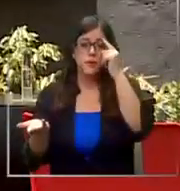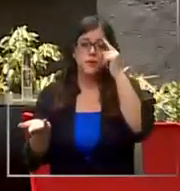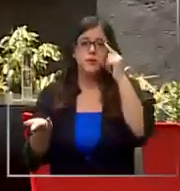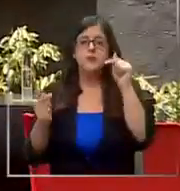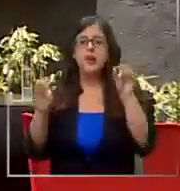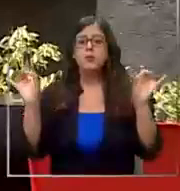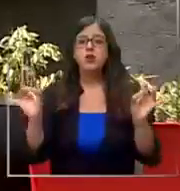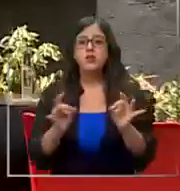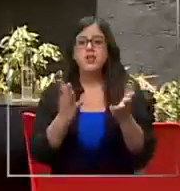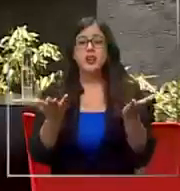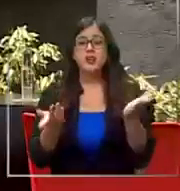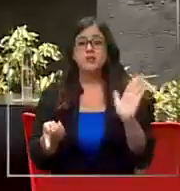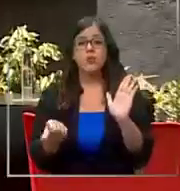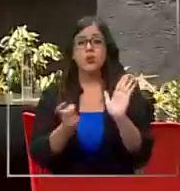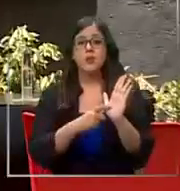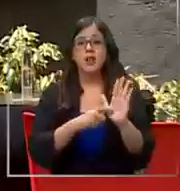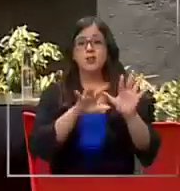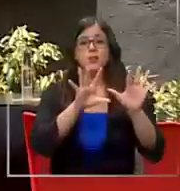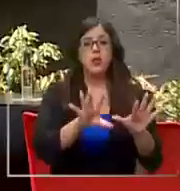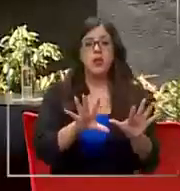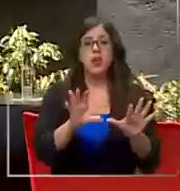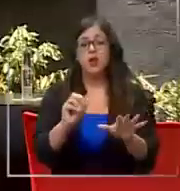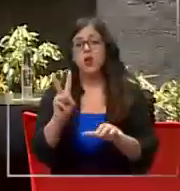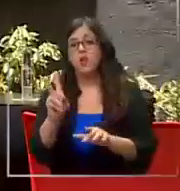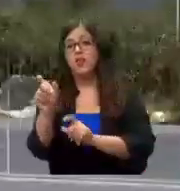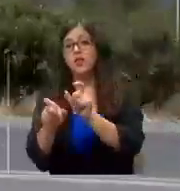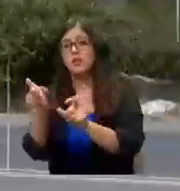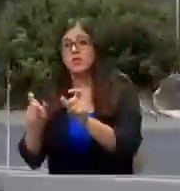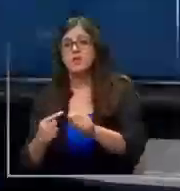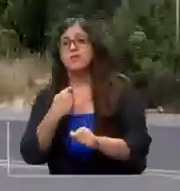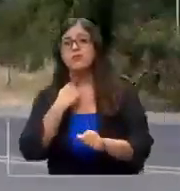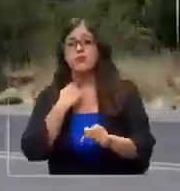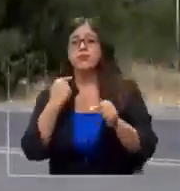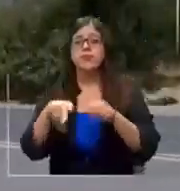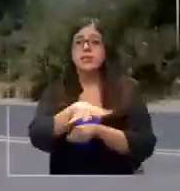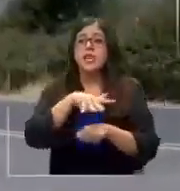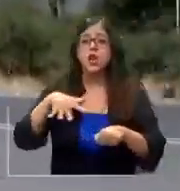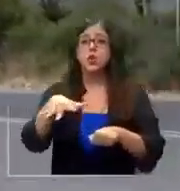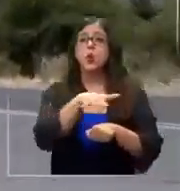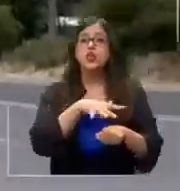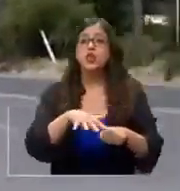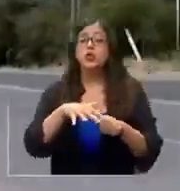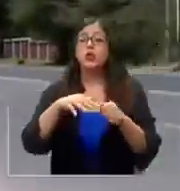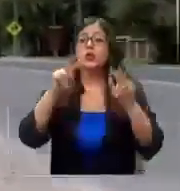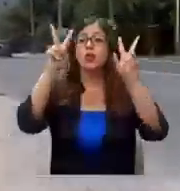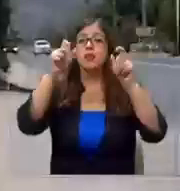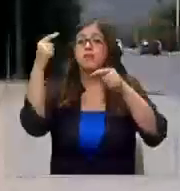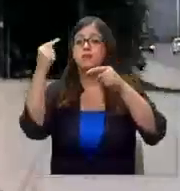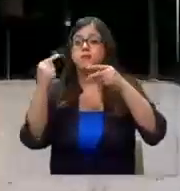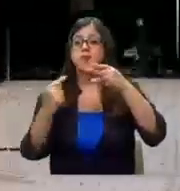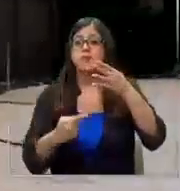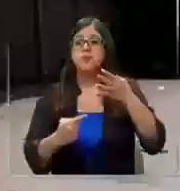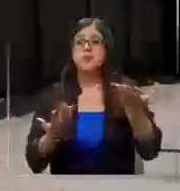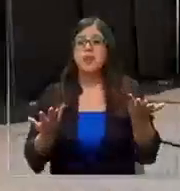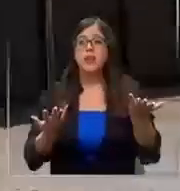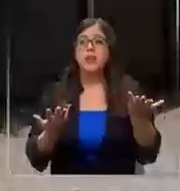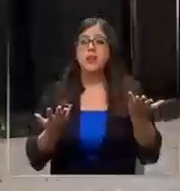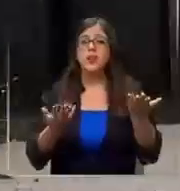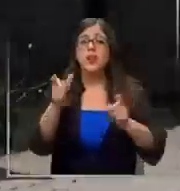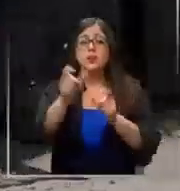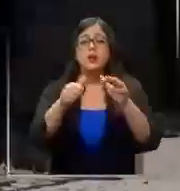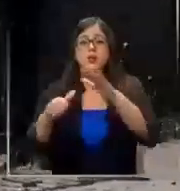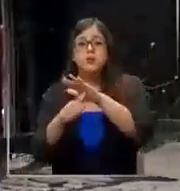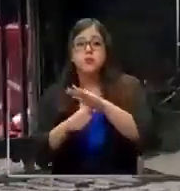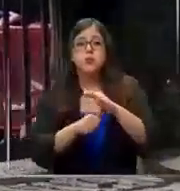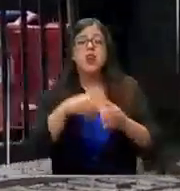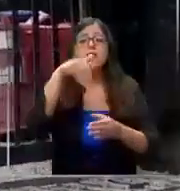Habría que multiplicarlo por los 10 o 20 afectados. Consecuencias que, entre otras más, ahora miden los concejales que votaron